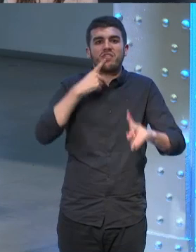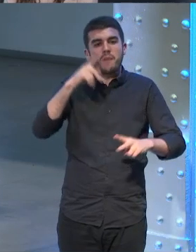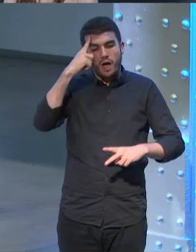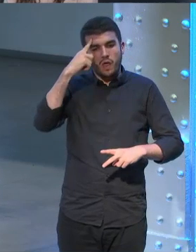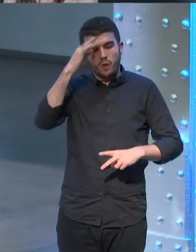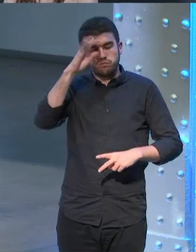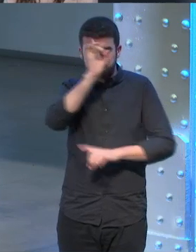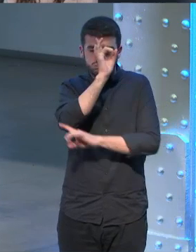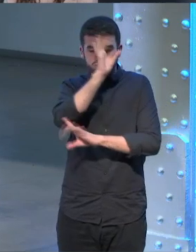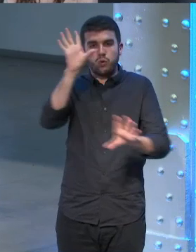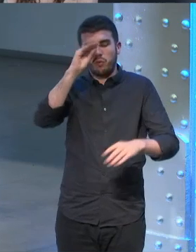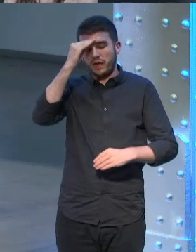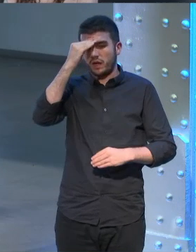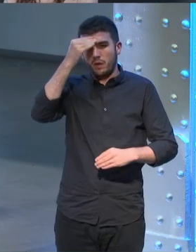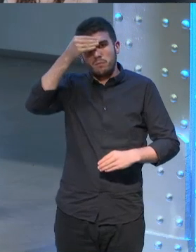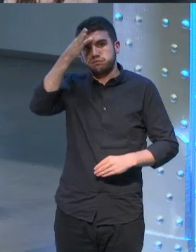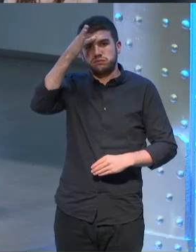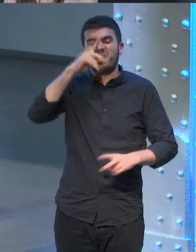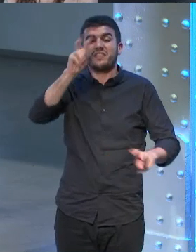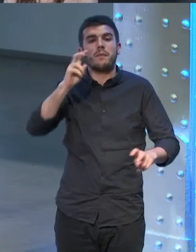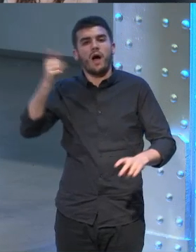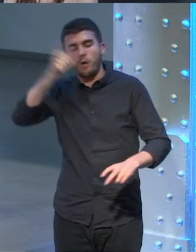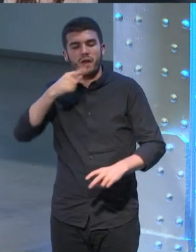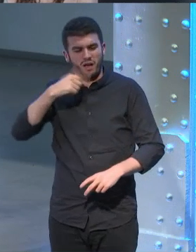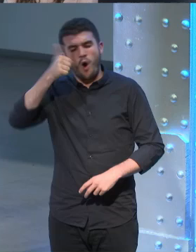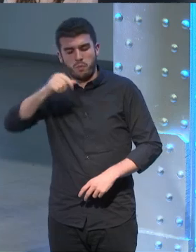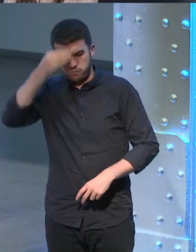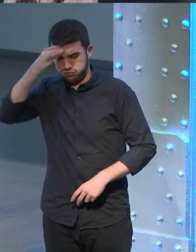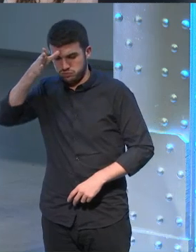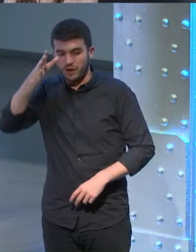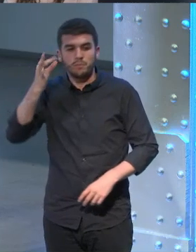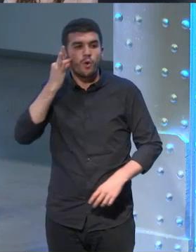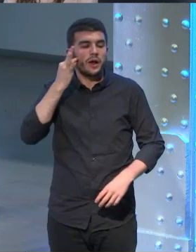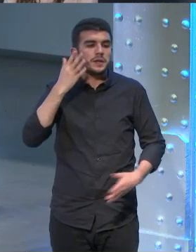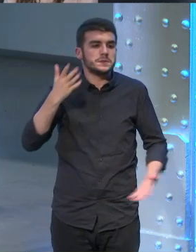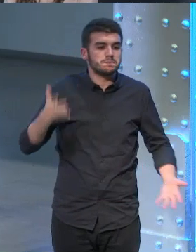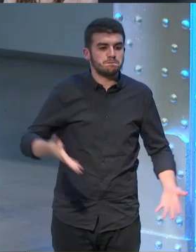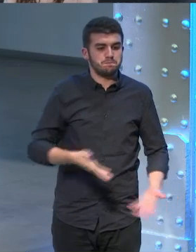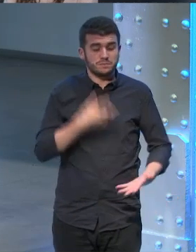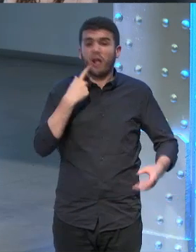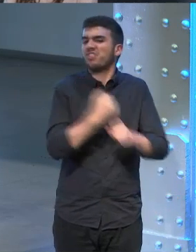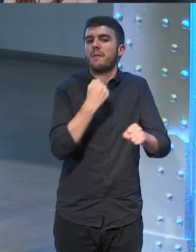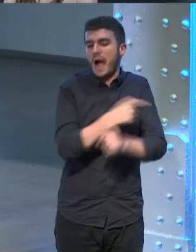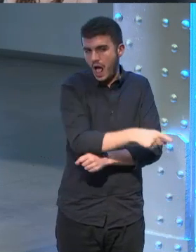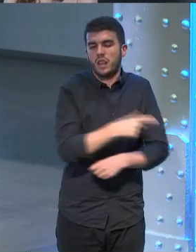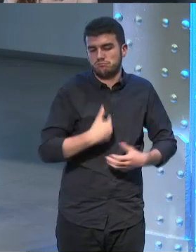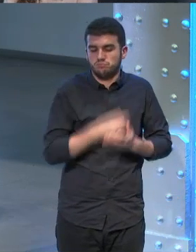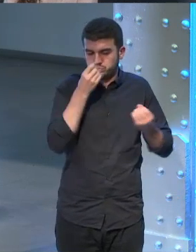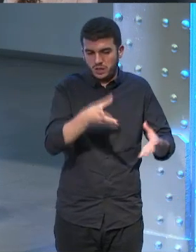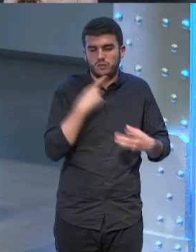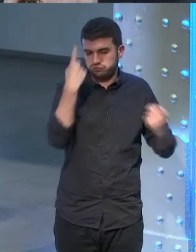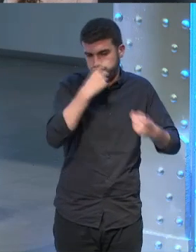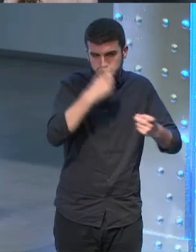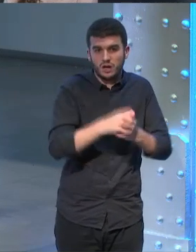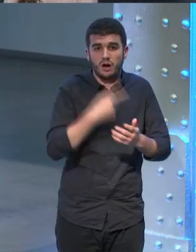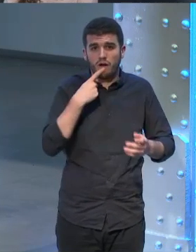habla de brillantez en términos masculinos. O sea, los chicos son brillantes, las mujeres son trabajadoras, ¿no? Las mujeres que